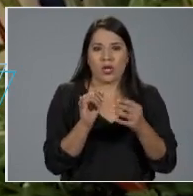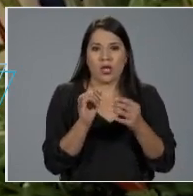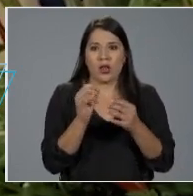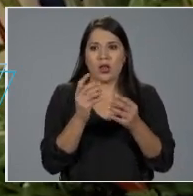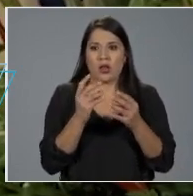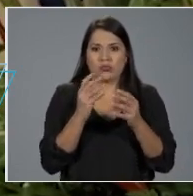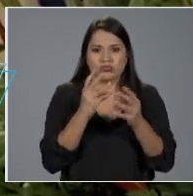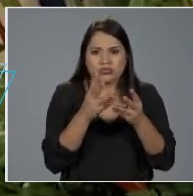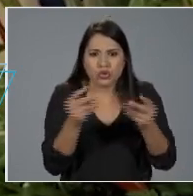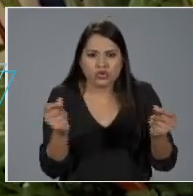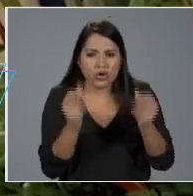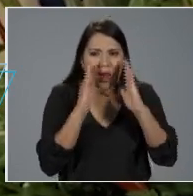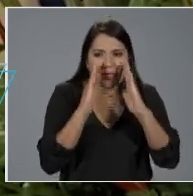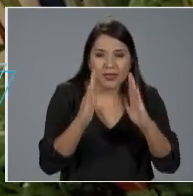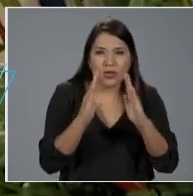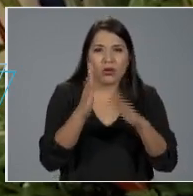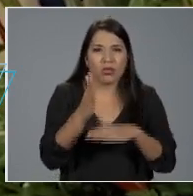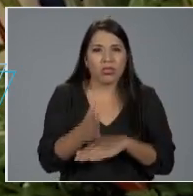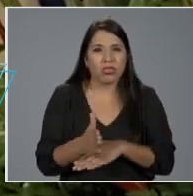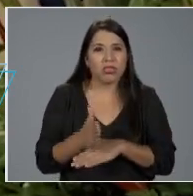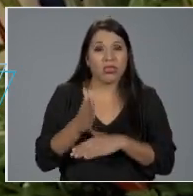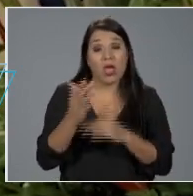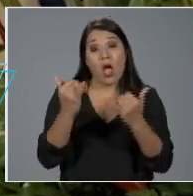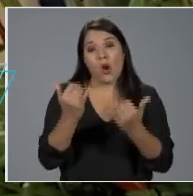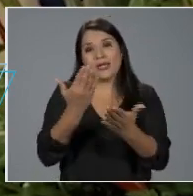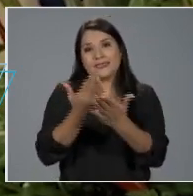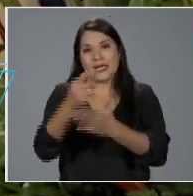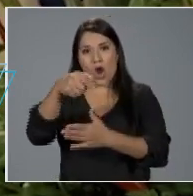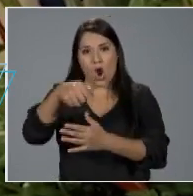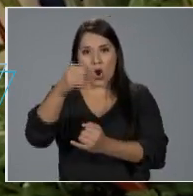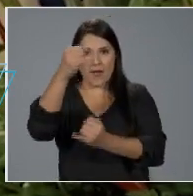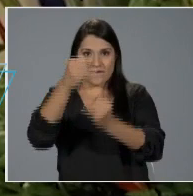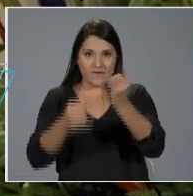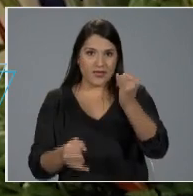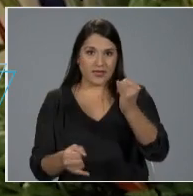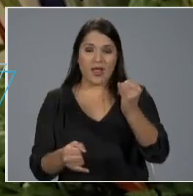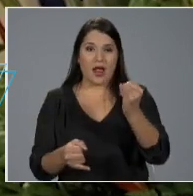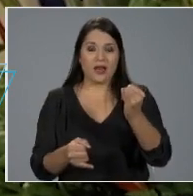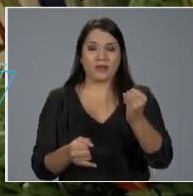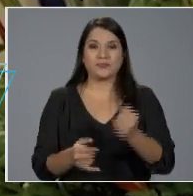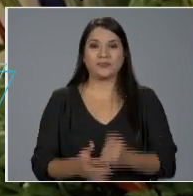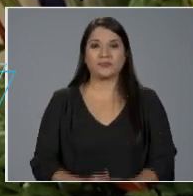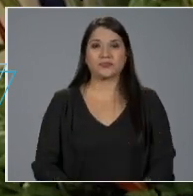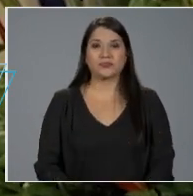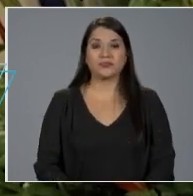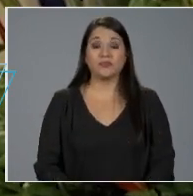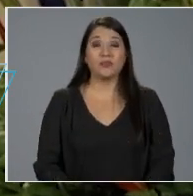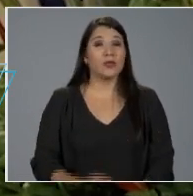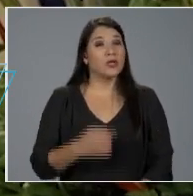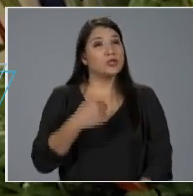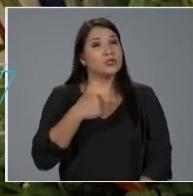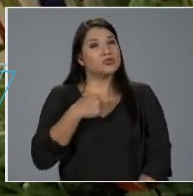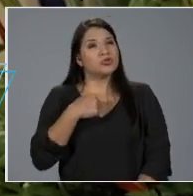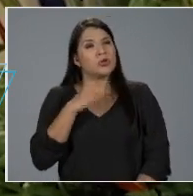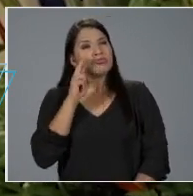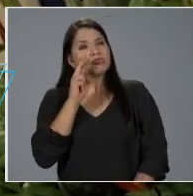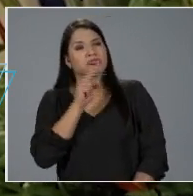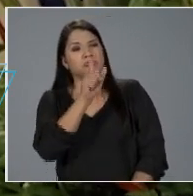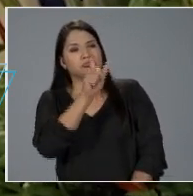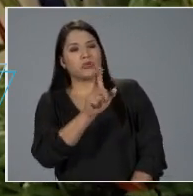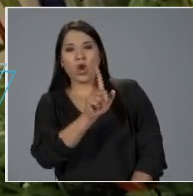redujo, y bueno, y ahora estaba llegando el día de hoy al final de ese viaje. No lo encontré a él